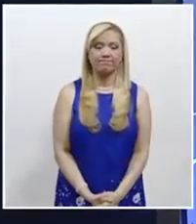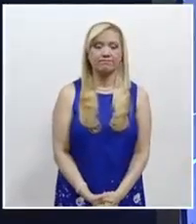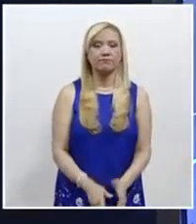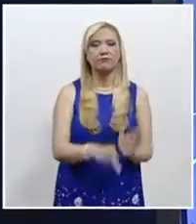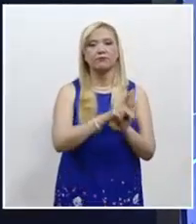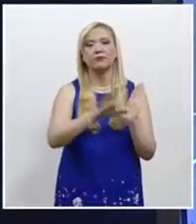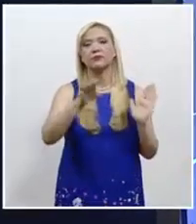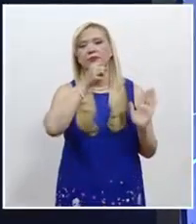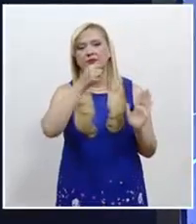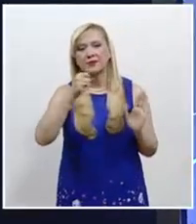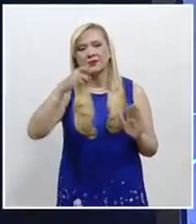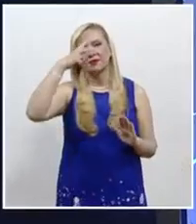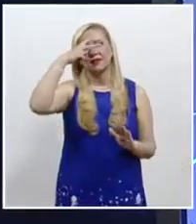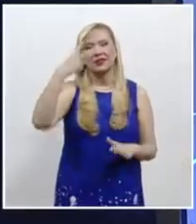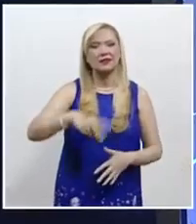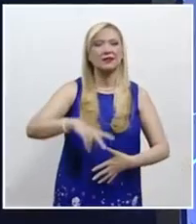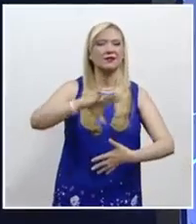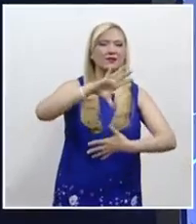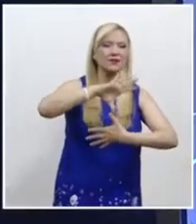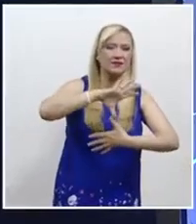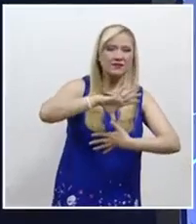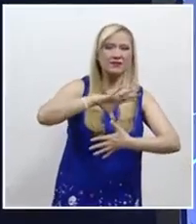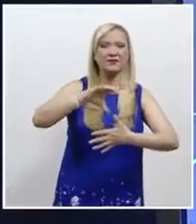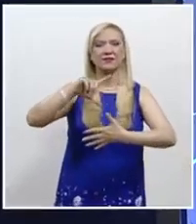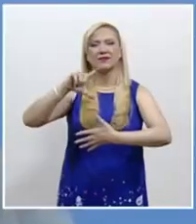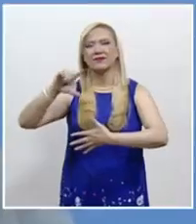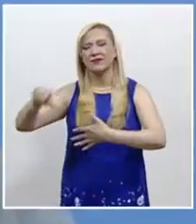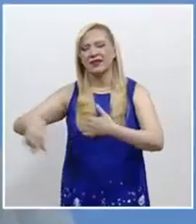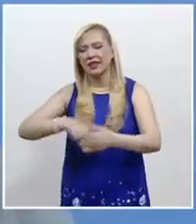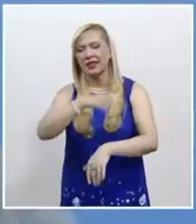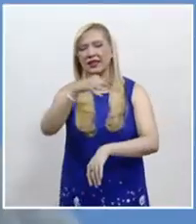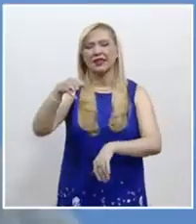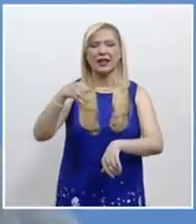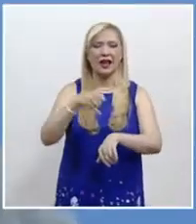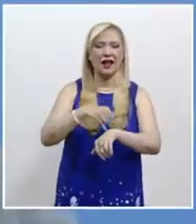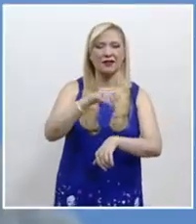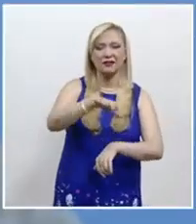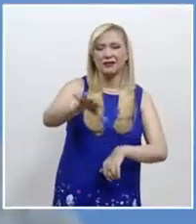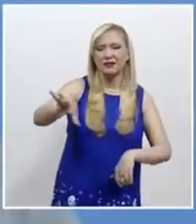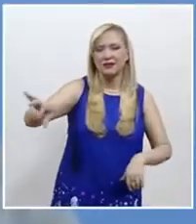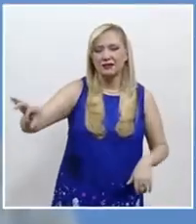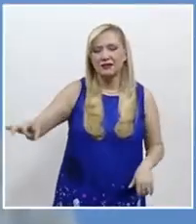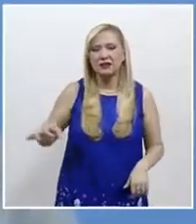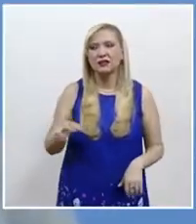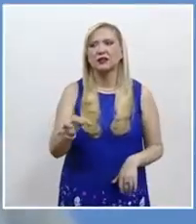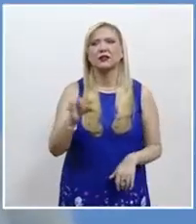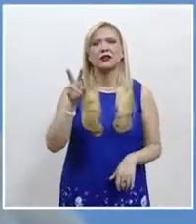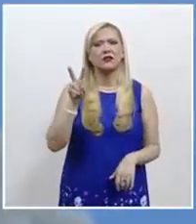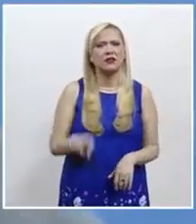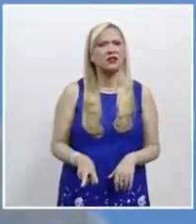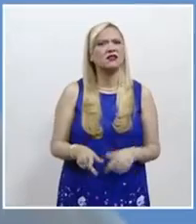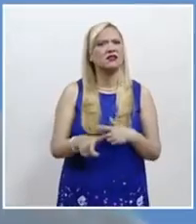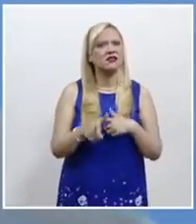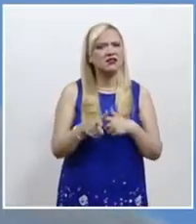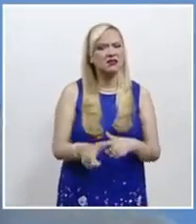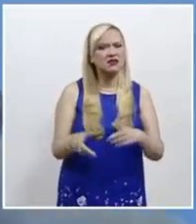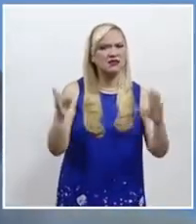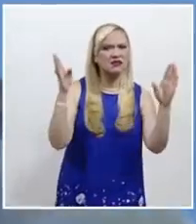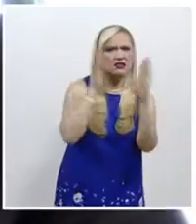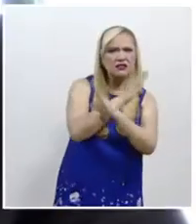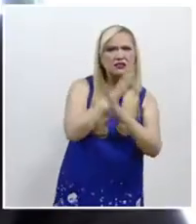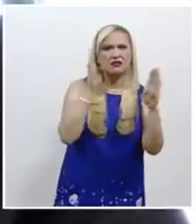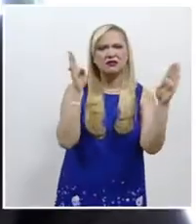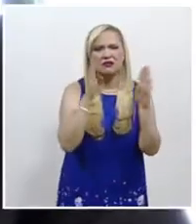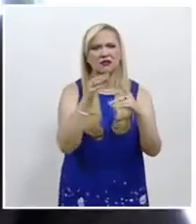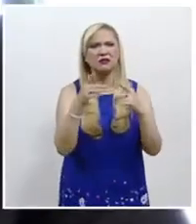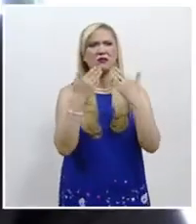México, América Latina y el Caribe siguen siendo víctimas de intimidación y espionaje por parte de autoridades y grupos